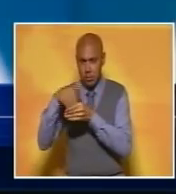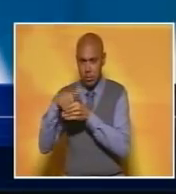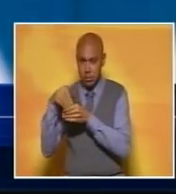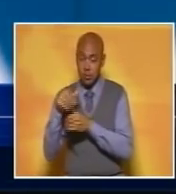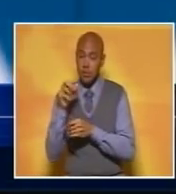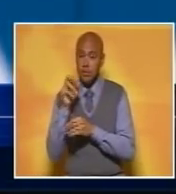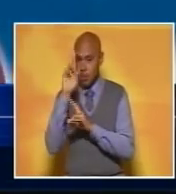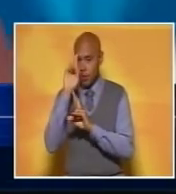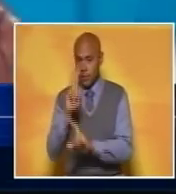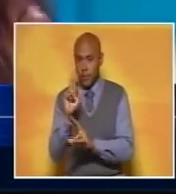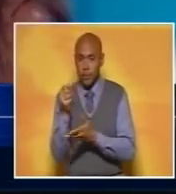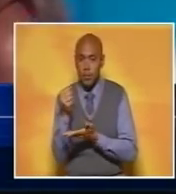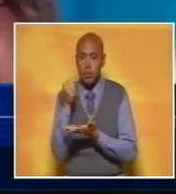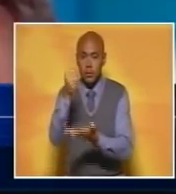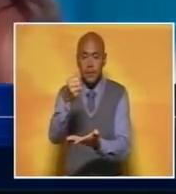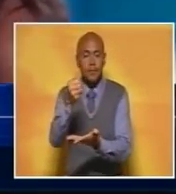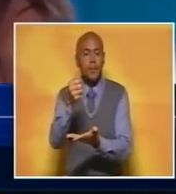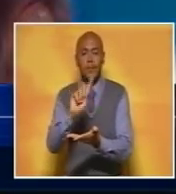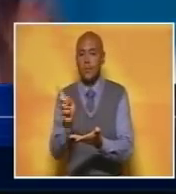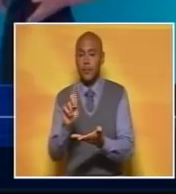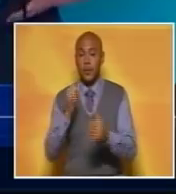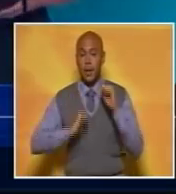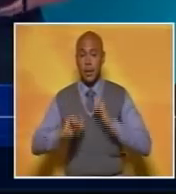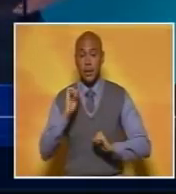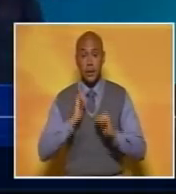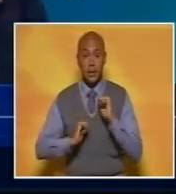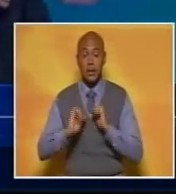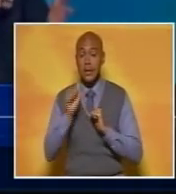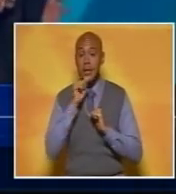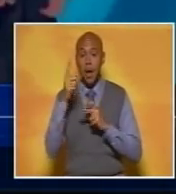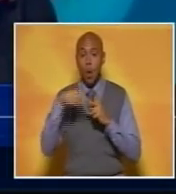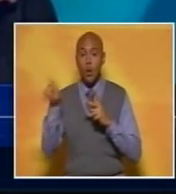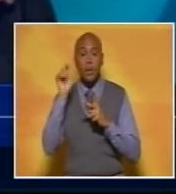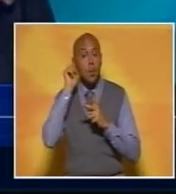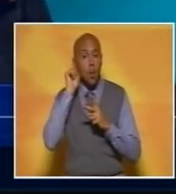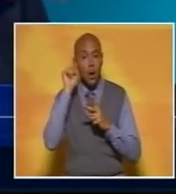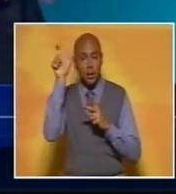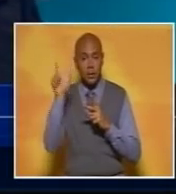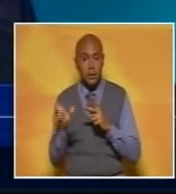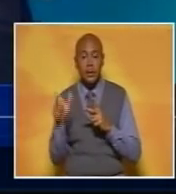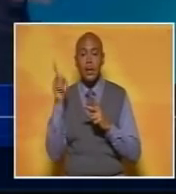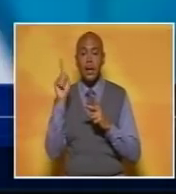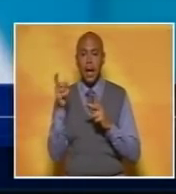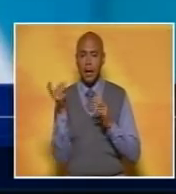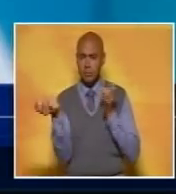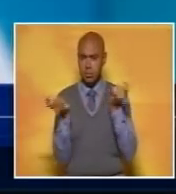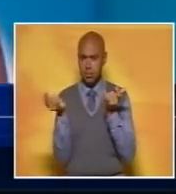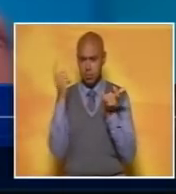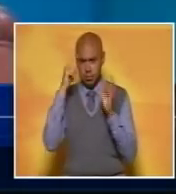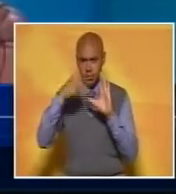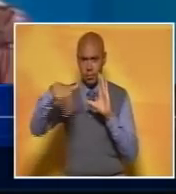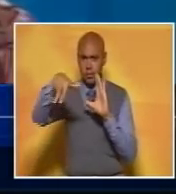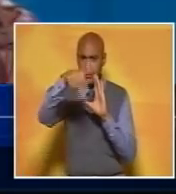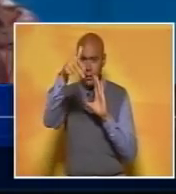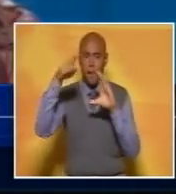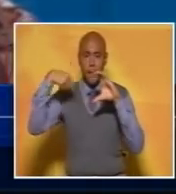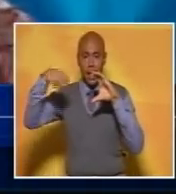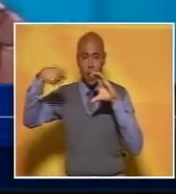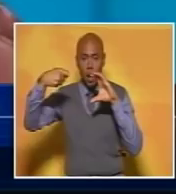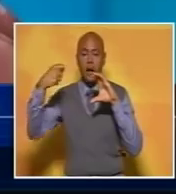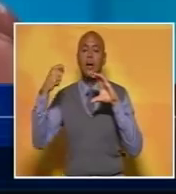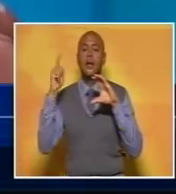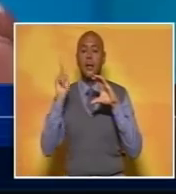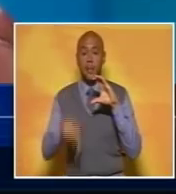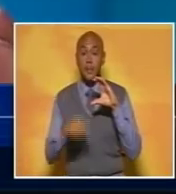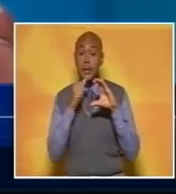de película 2019, donde la ganadora fue Zendaya, por su papel en Spider-Man Far From Home. Otros de los